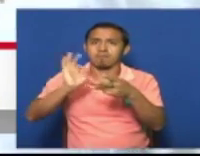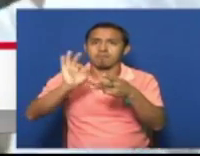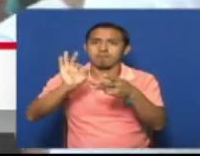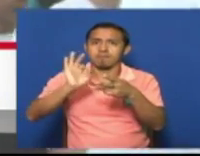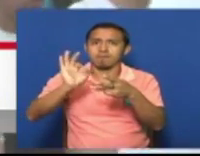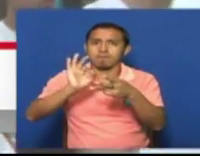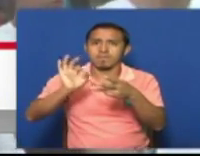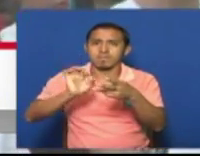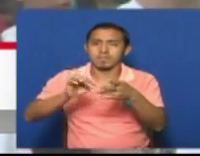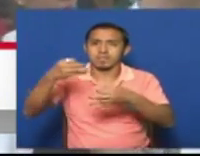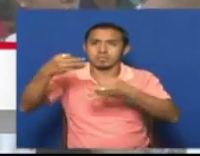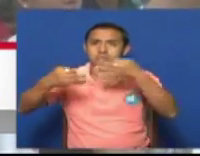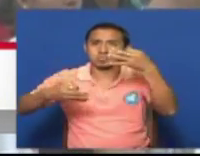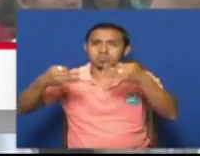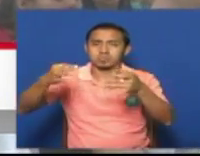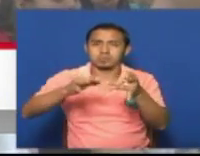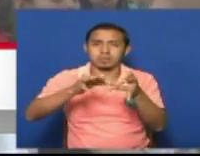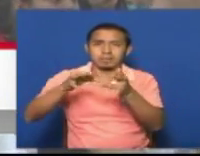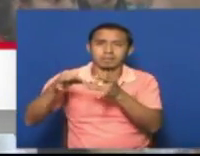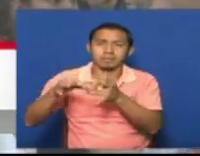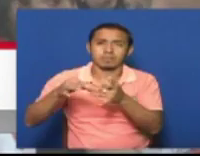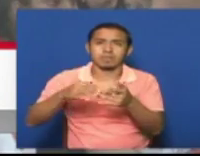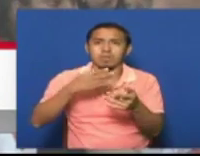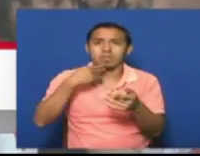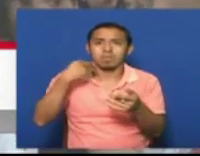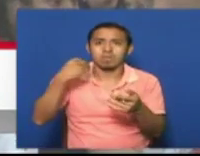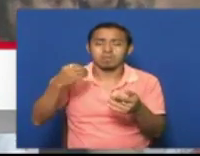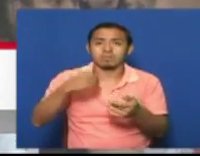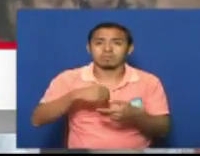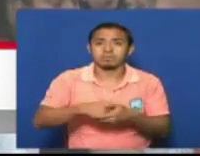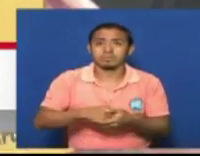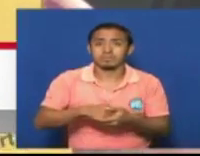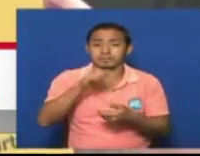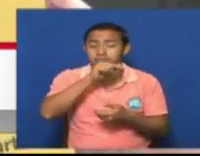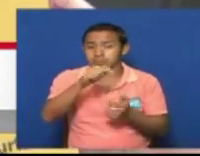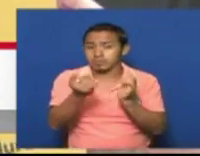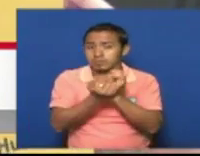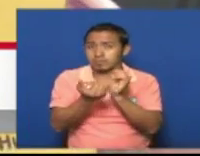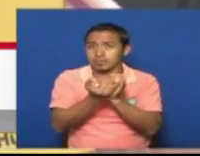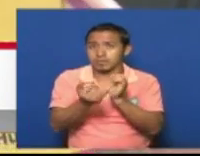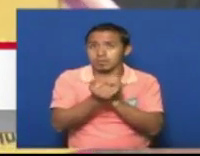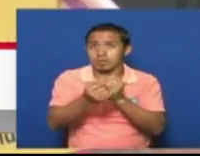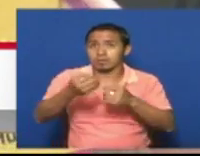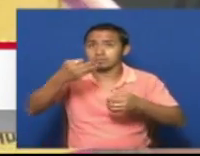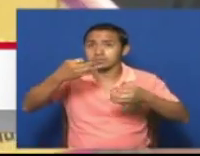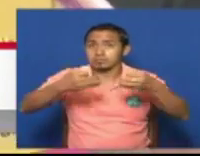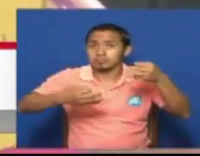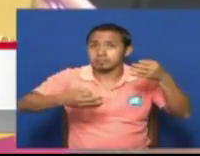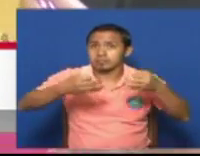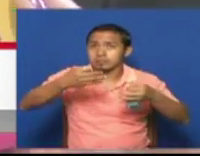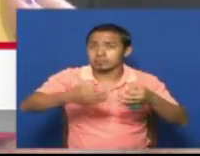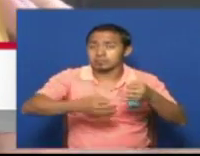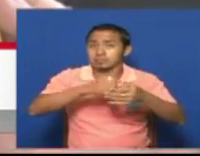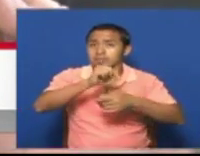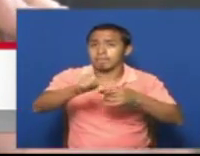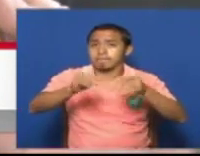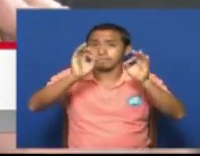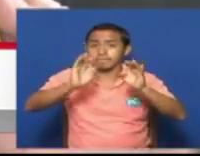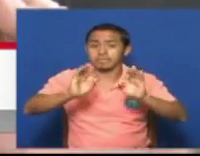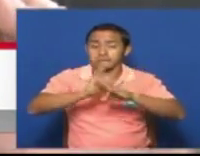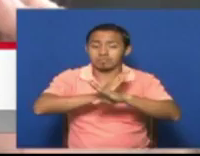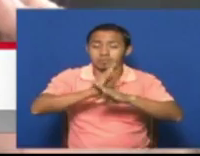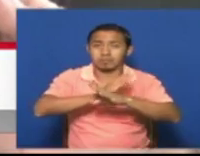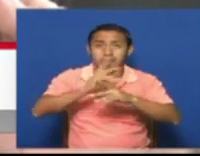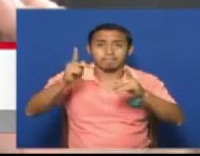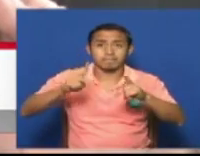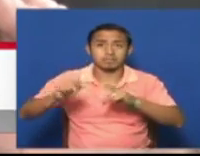sistema de justicia especial para adolescentes para que estos sean tratados y juzgados de manera distinta